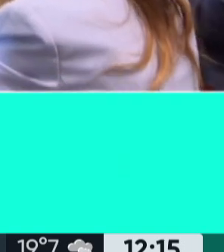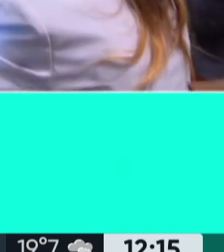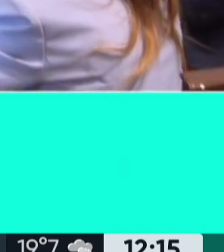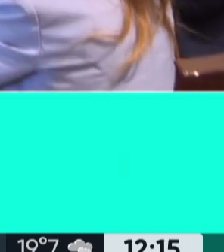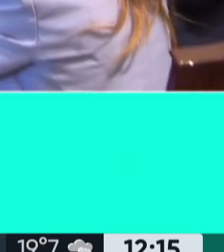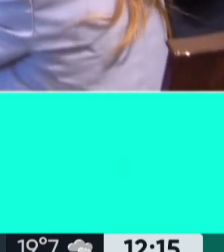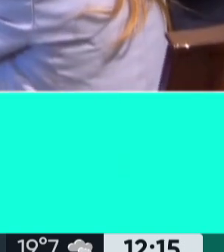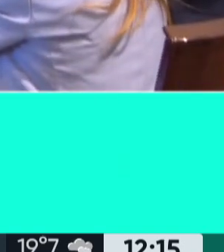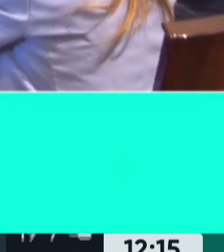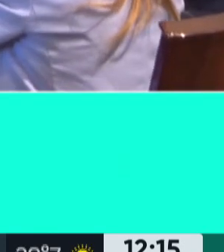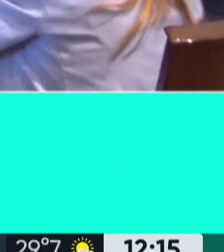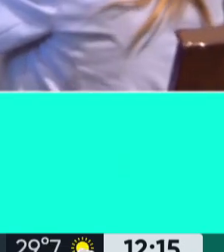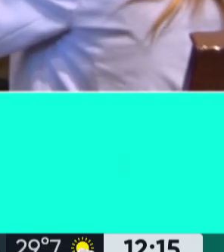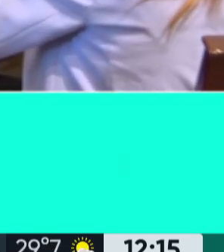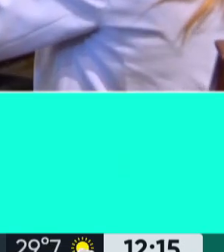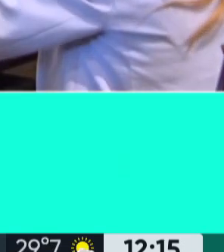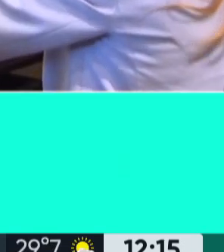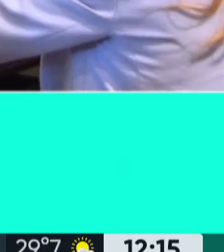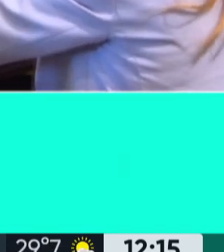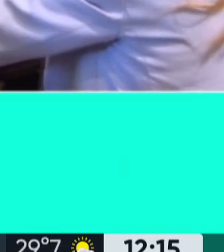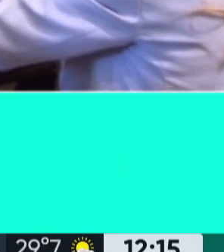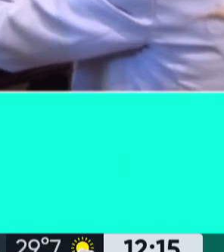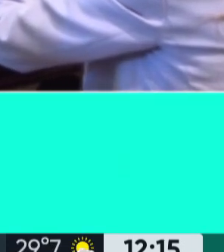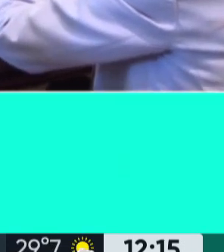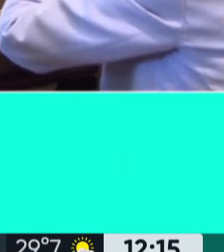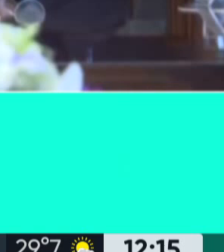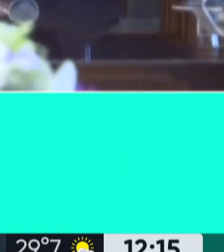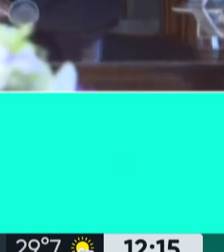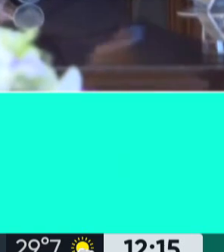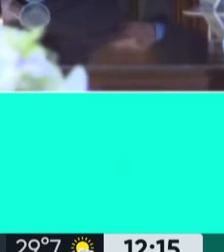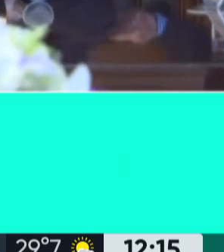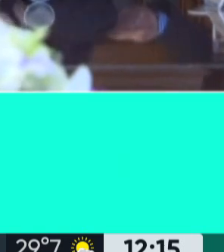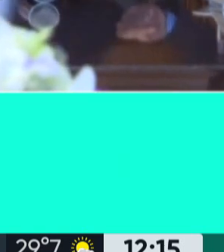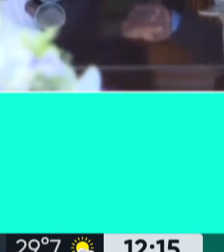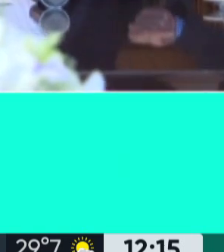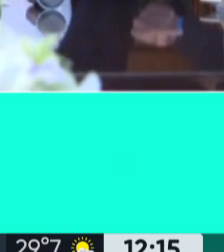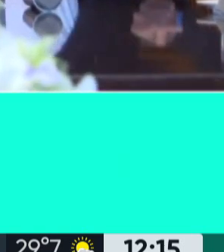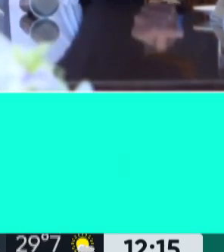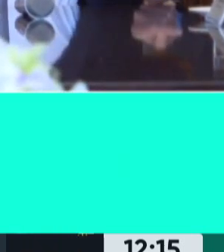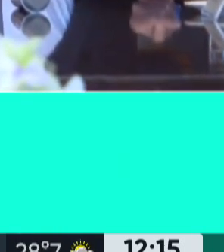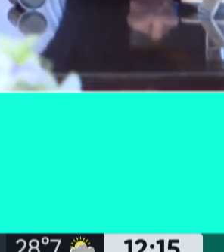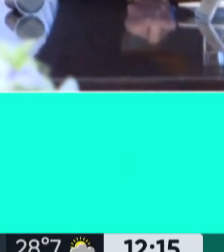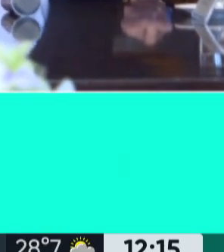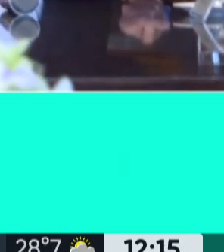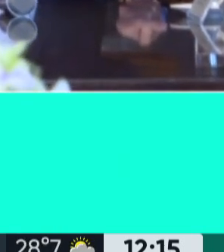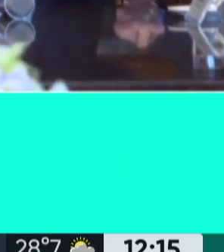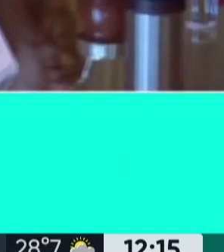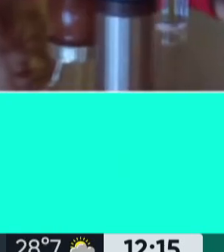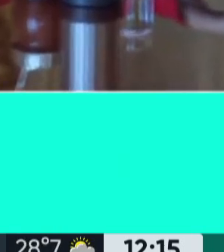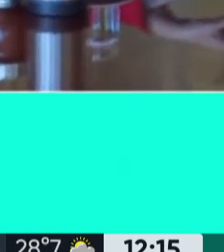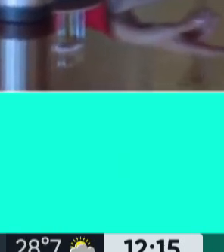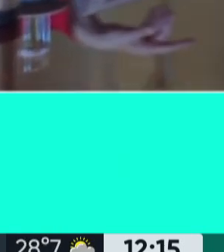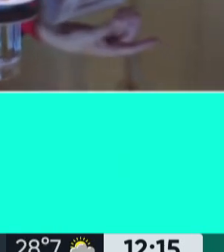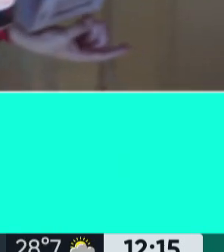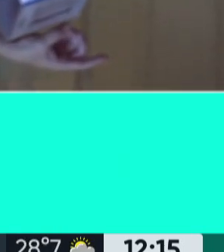ancho del país. Así que en ese contexto, de lo que se habló tiene que ver con lo que es la gestión, y el presidente,